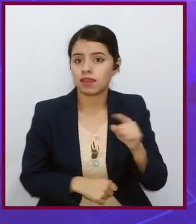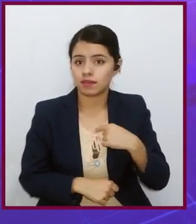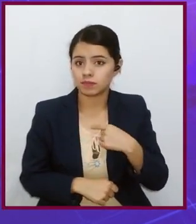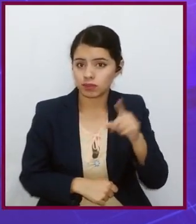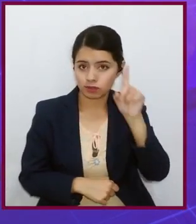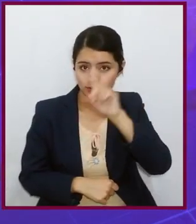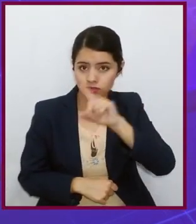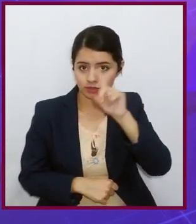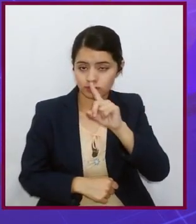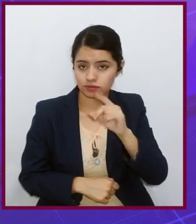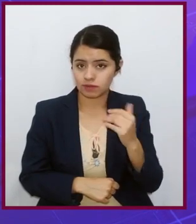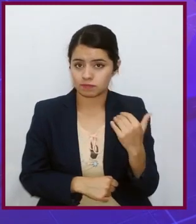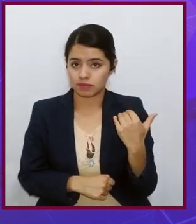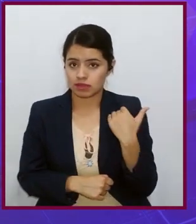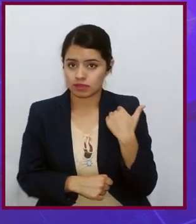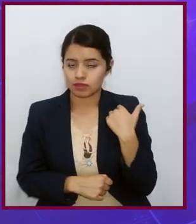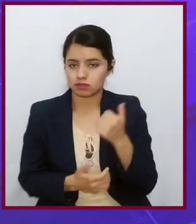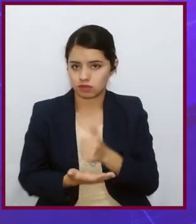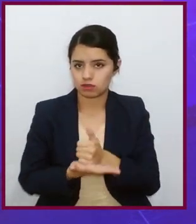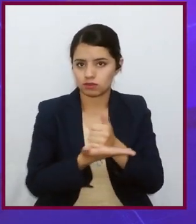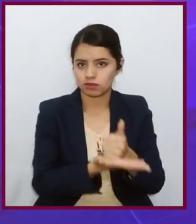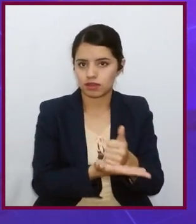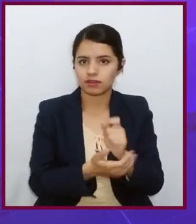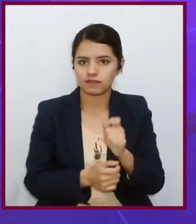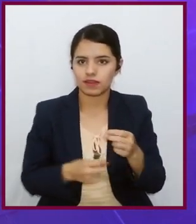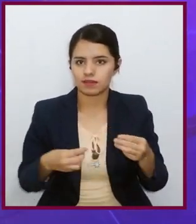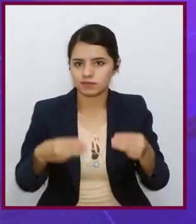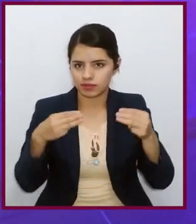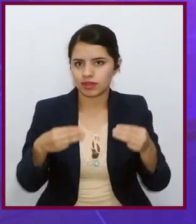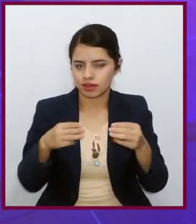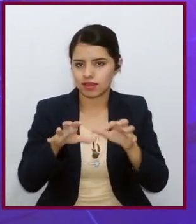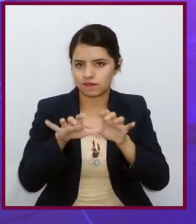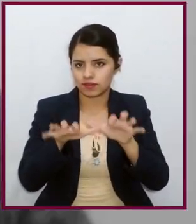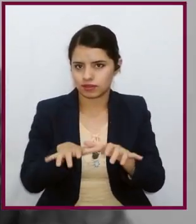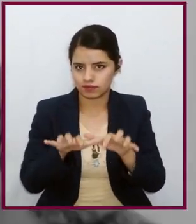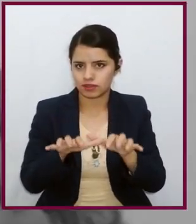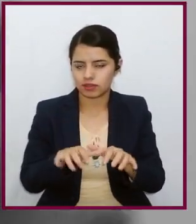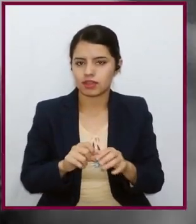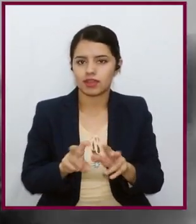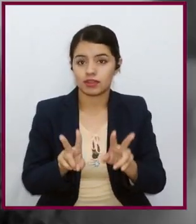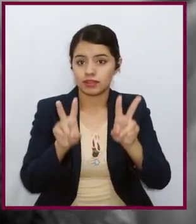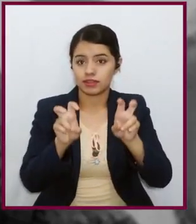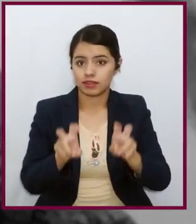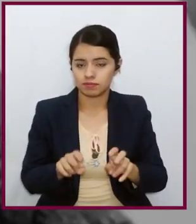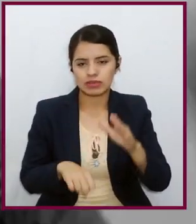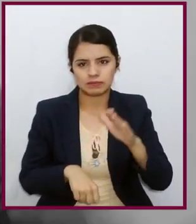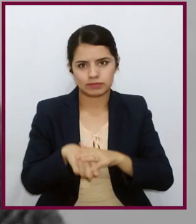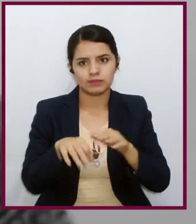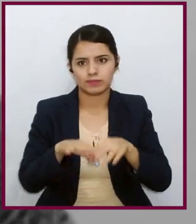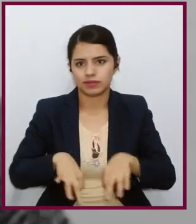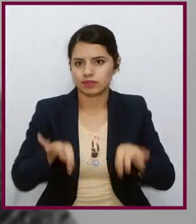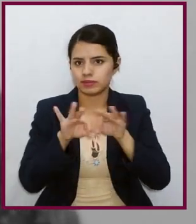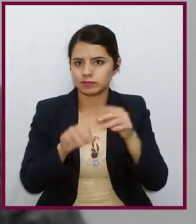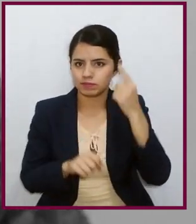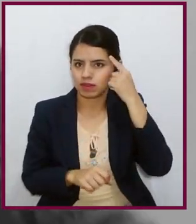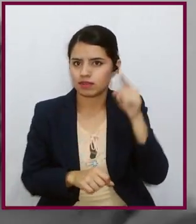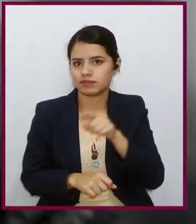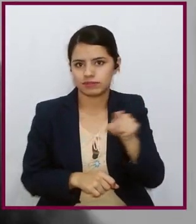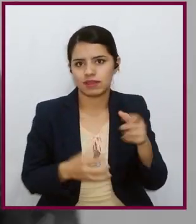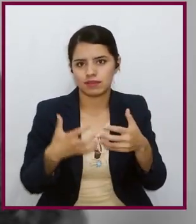¿Qué? Oigan, chicos, les vendría bien saber más sobre la utilidad de las infografías en el mundo laboral y la